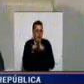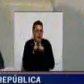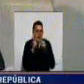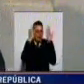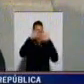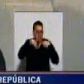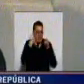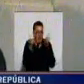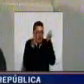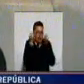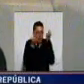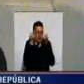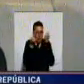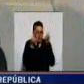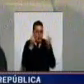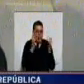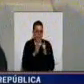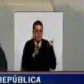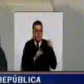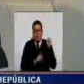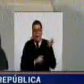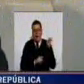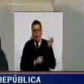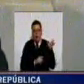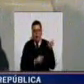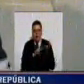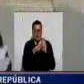con Scotiabank.